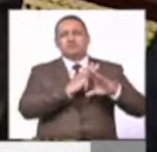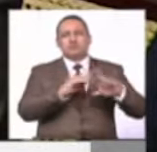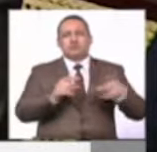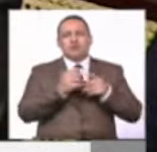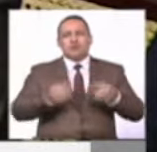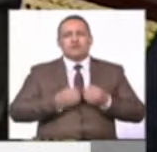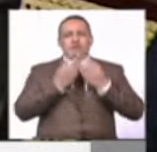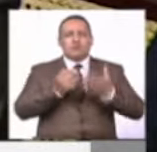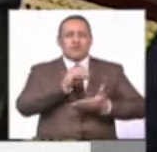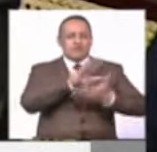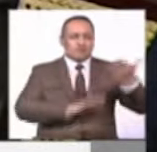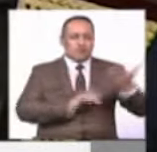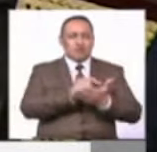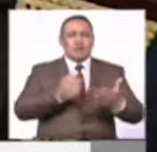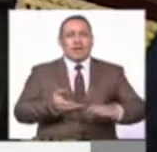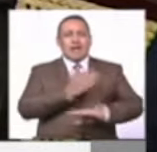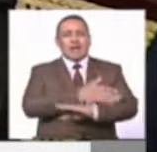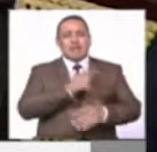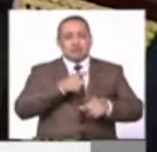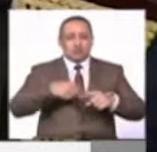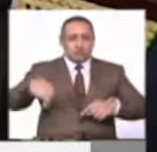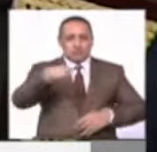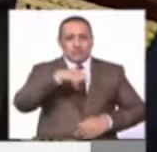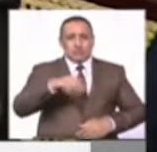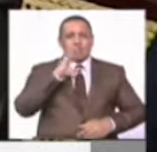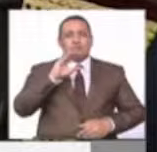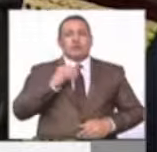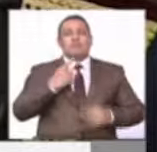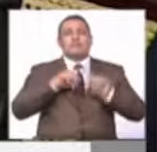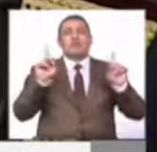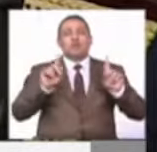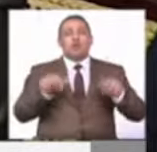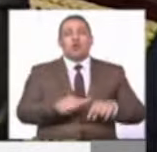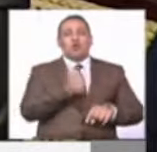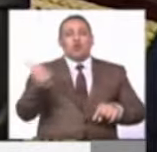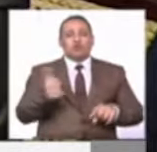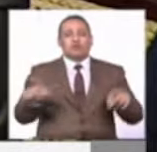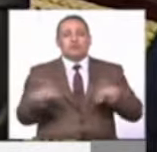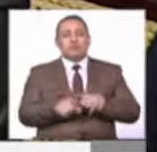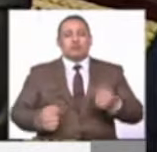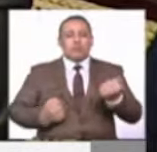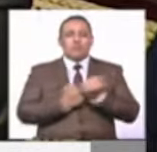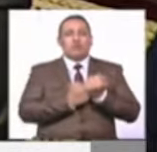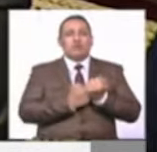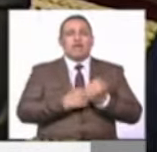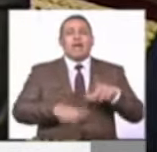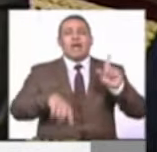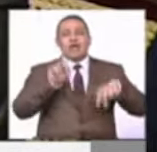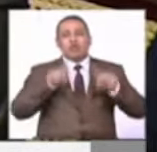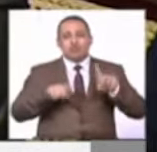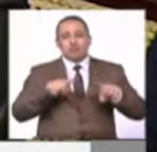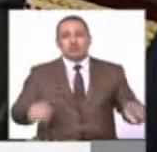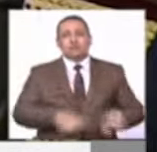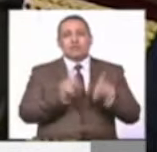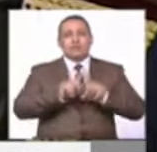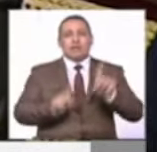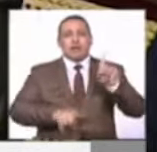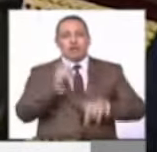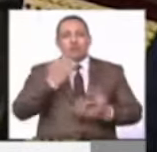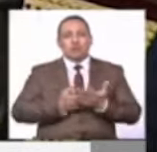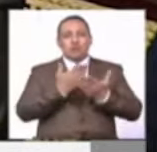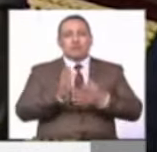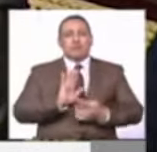informe hoy sometido a vuestra consideración mientras que otros lo respalda incluso a quienes plantean